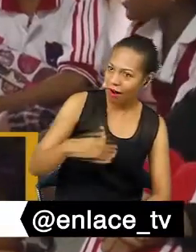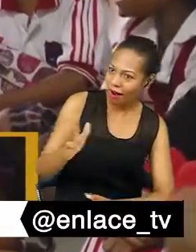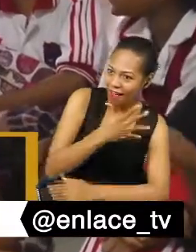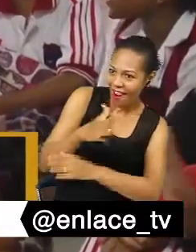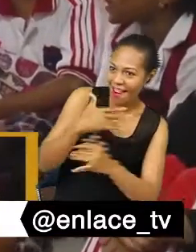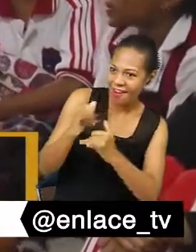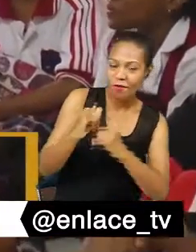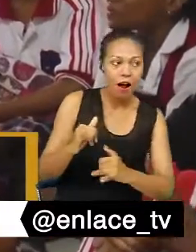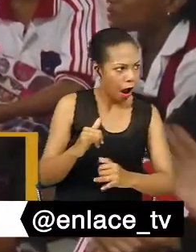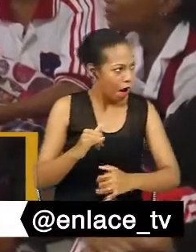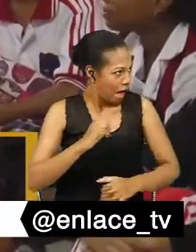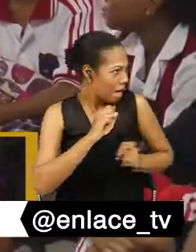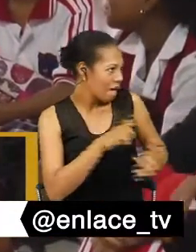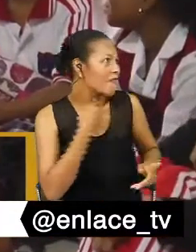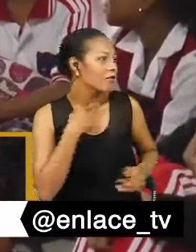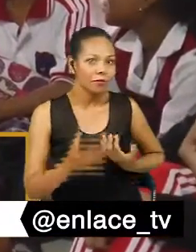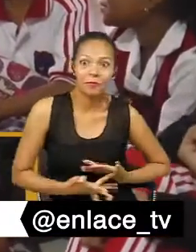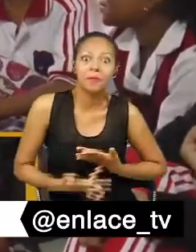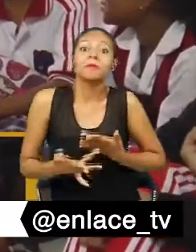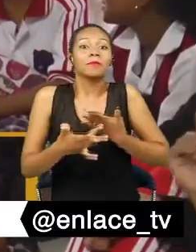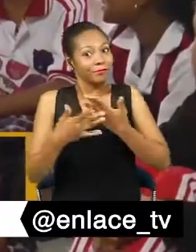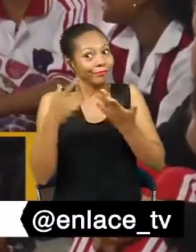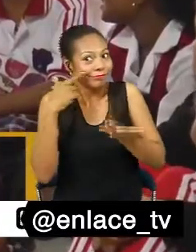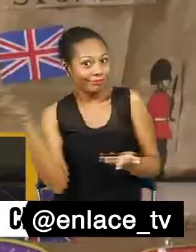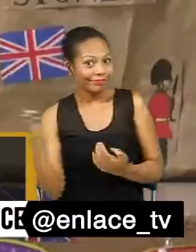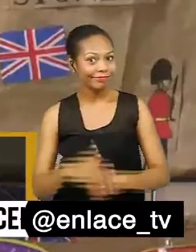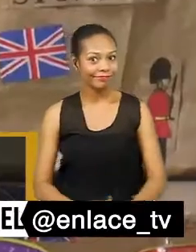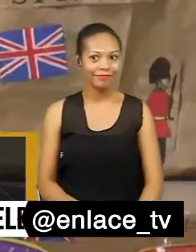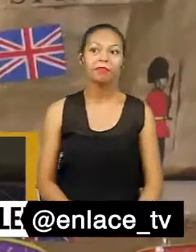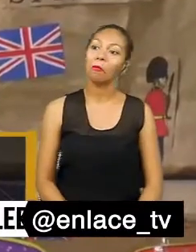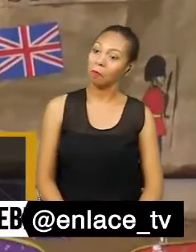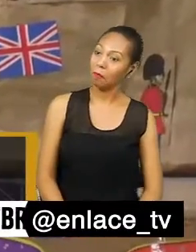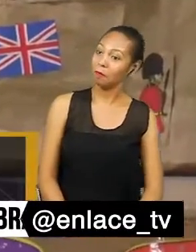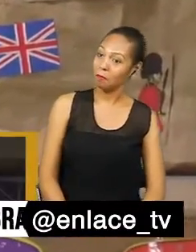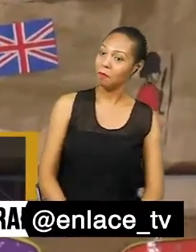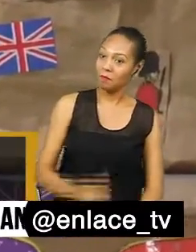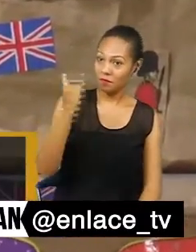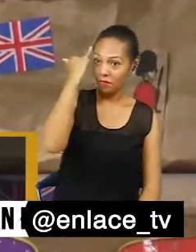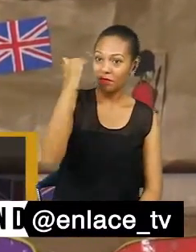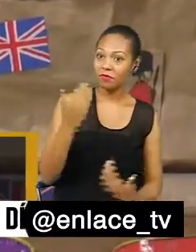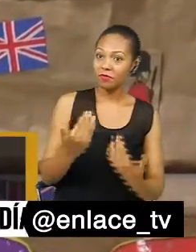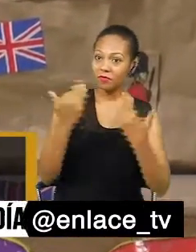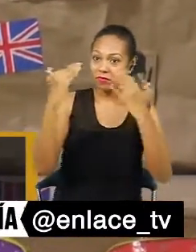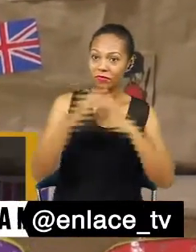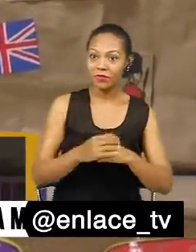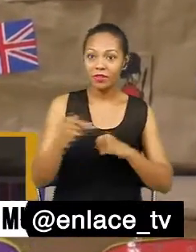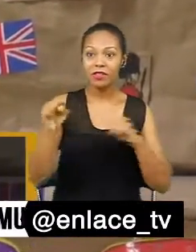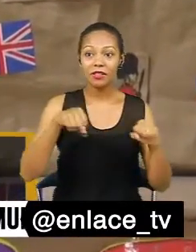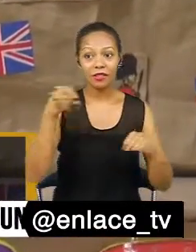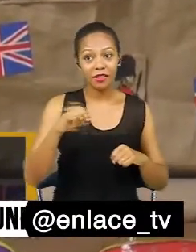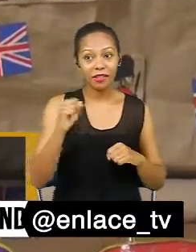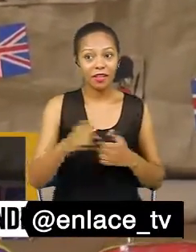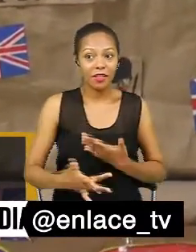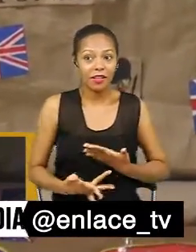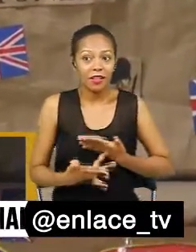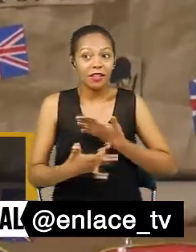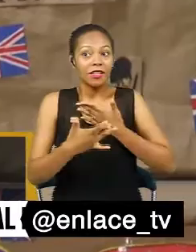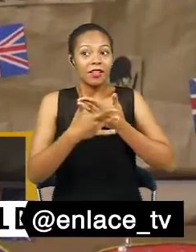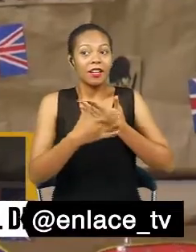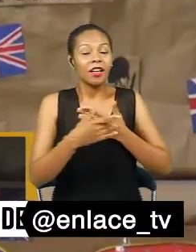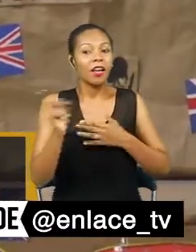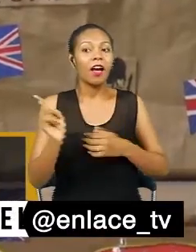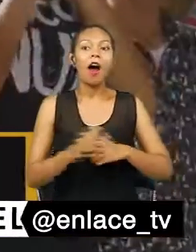Y mire, aquí está el resultado de todo esto. Estrategias que funcionan, profe. Finalmente, ¿cuáles son los incentivos para que estos muchachos pues participen y